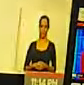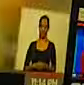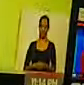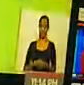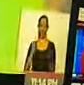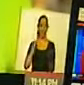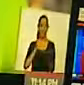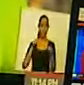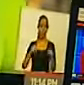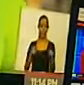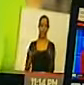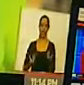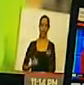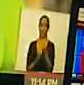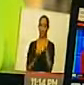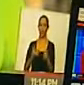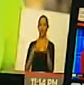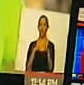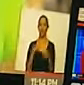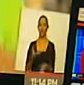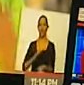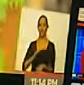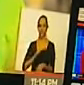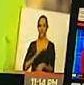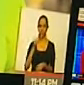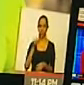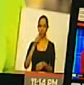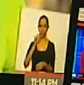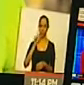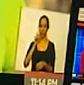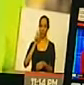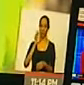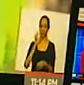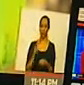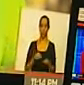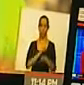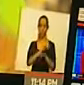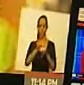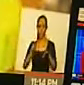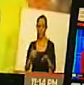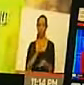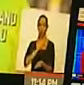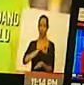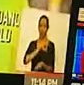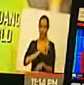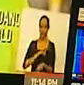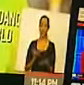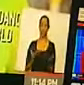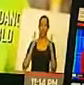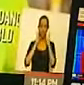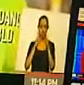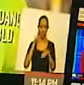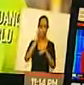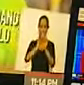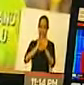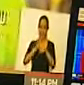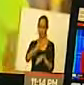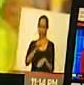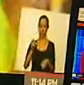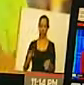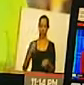despliegue con el compañero alcalde Gustavo Gutiérrez, un despliegue de una jornada social. Estamos con atención al ciudadano, atención a mi